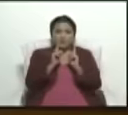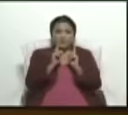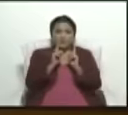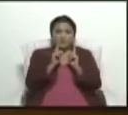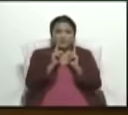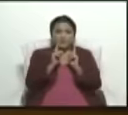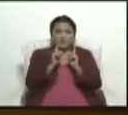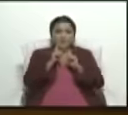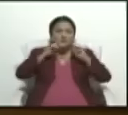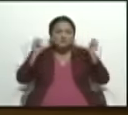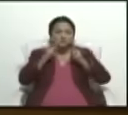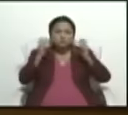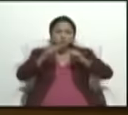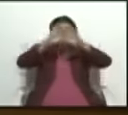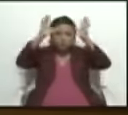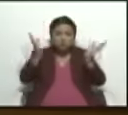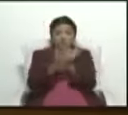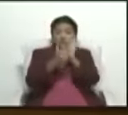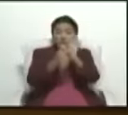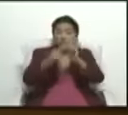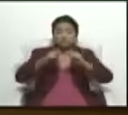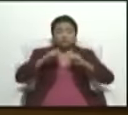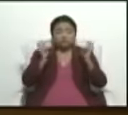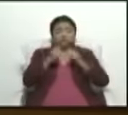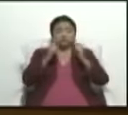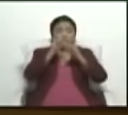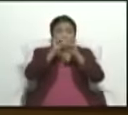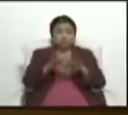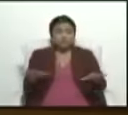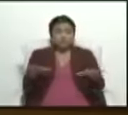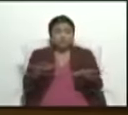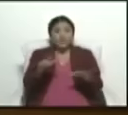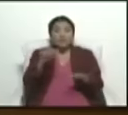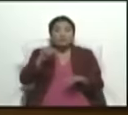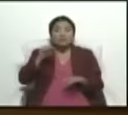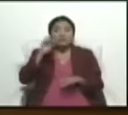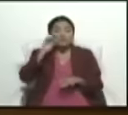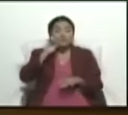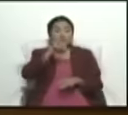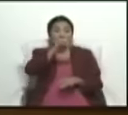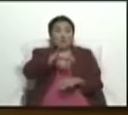ante el mundo, o sea, es algo increíble, que efectivamente Tyron